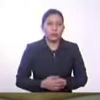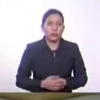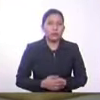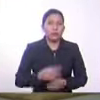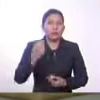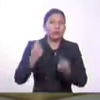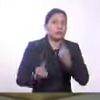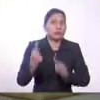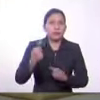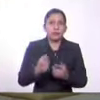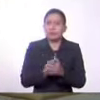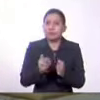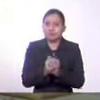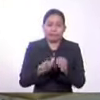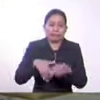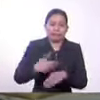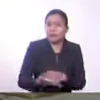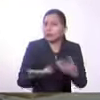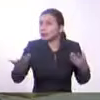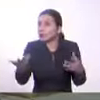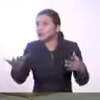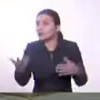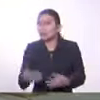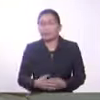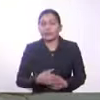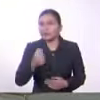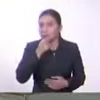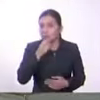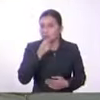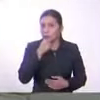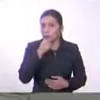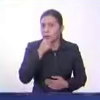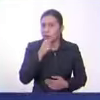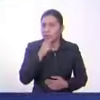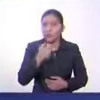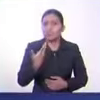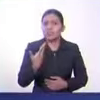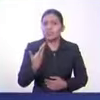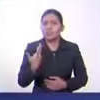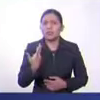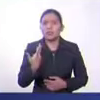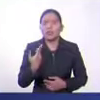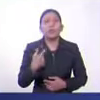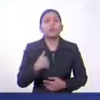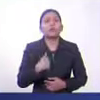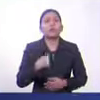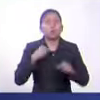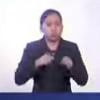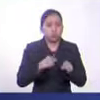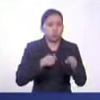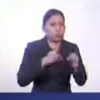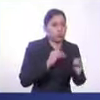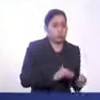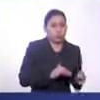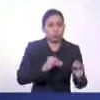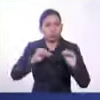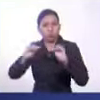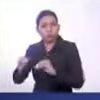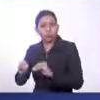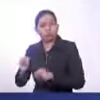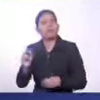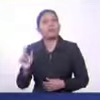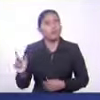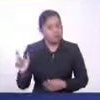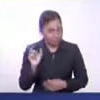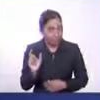de qué situaciones podemos enfrentar, pero informarnos también de qué nos puede permitir a nosotros poder migrar de una forma